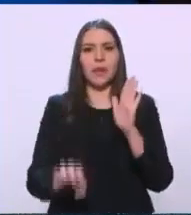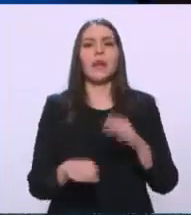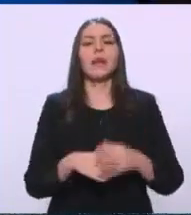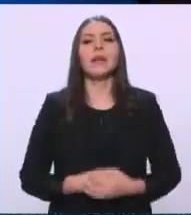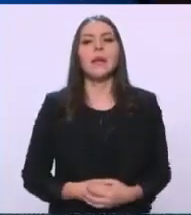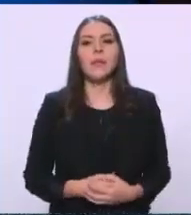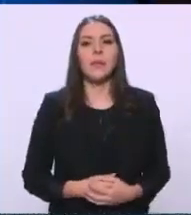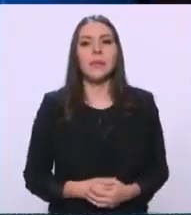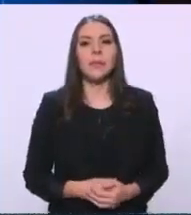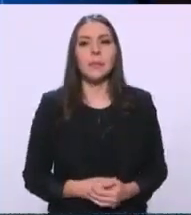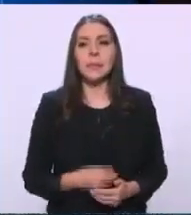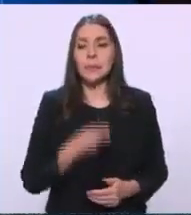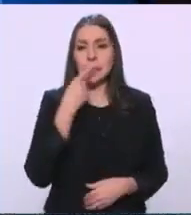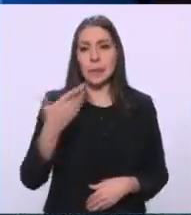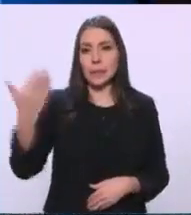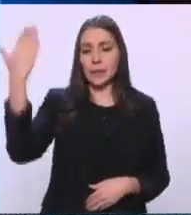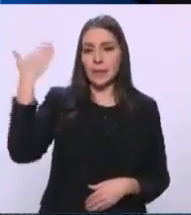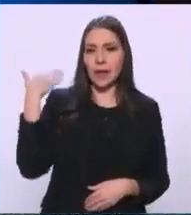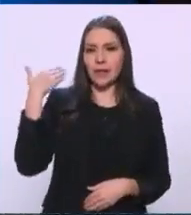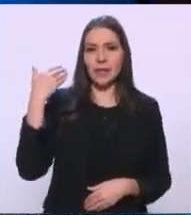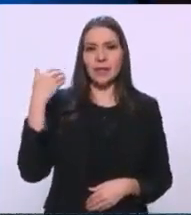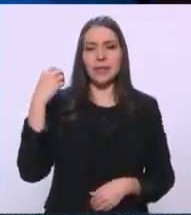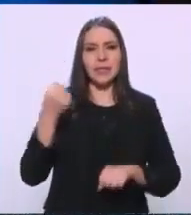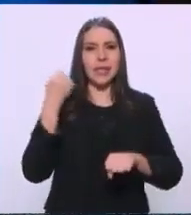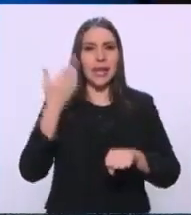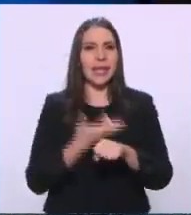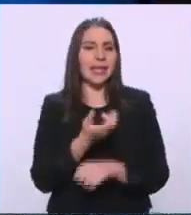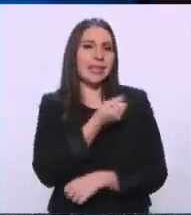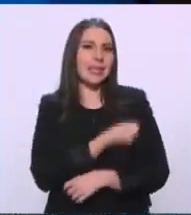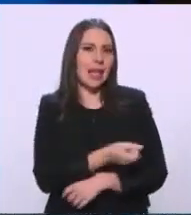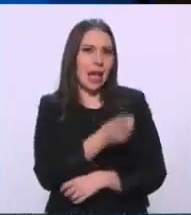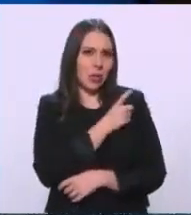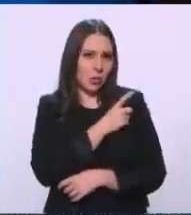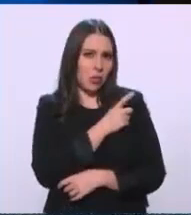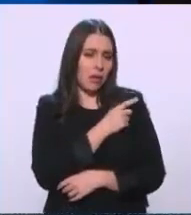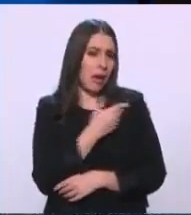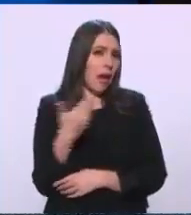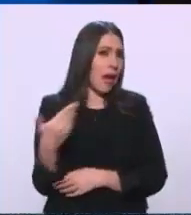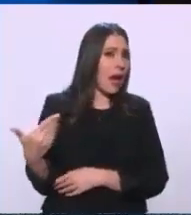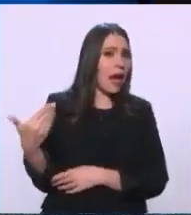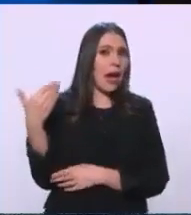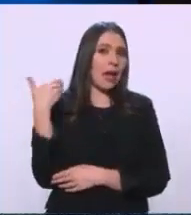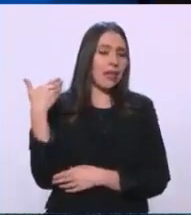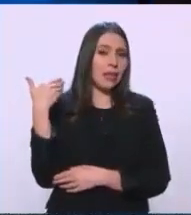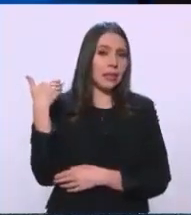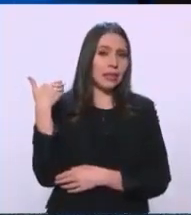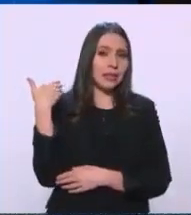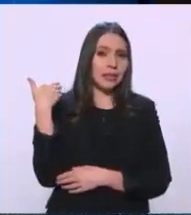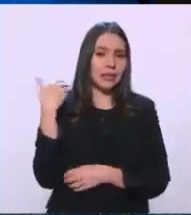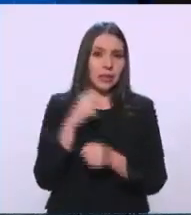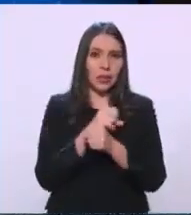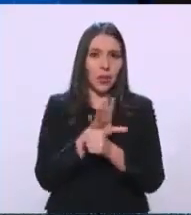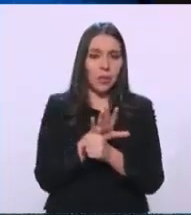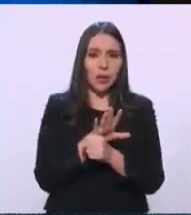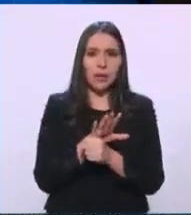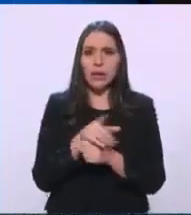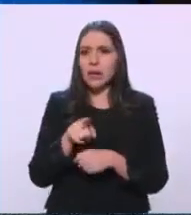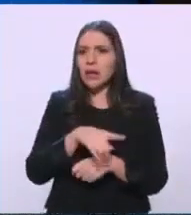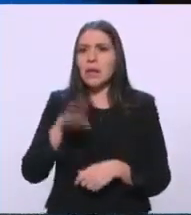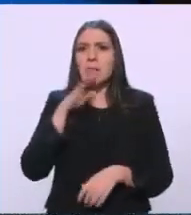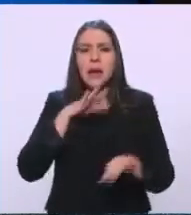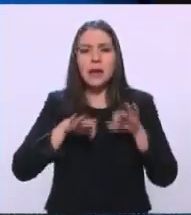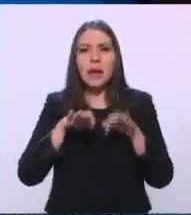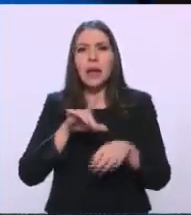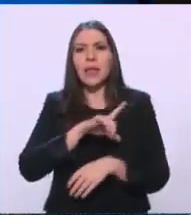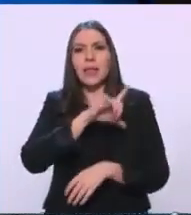desmantelado la Secretaría de Salud, el sector de salud, muchos meses antes de la COVID. Y luego viene la COVID a demostrar y exhibirnos